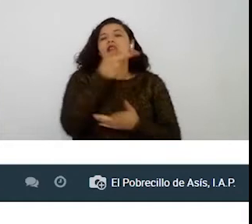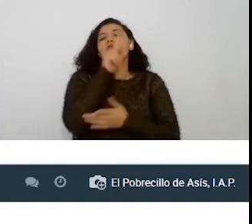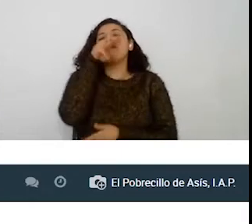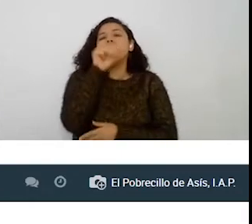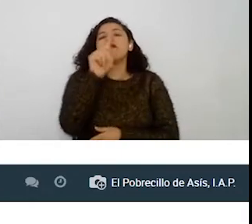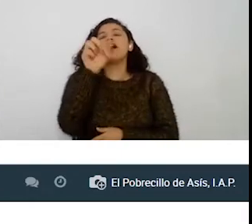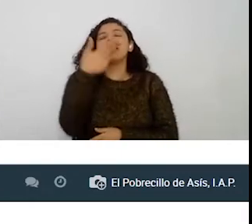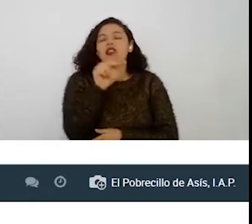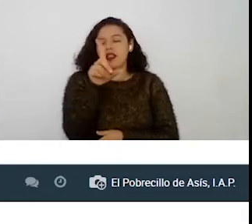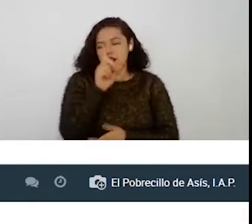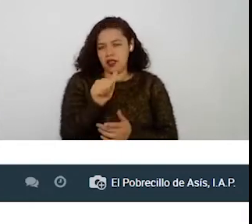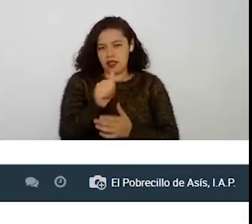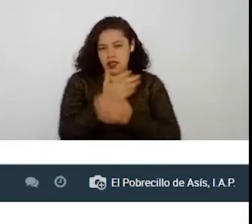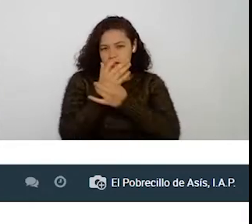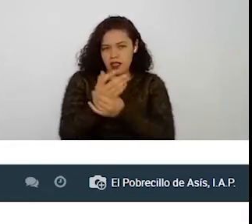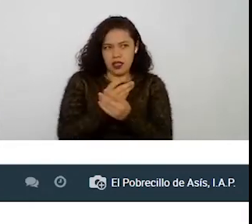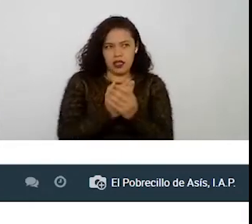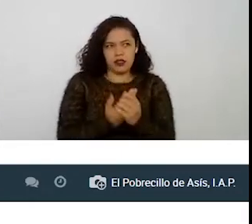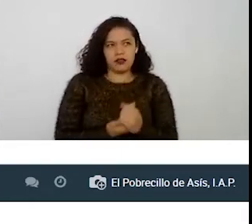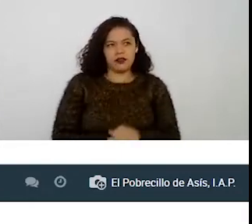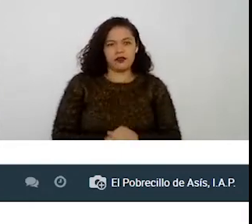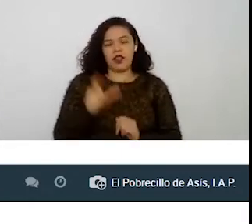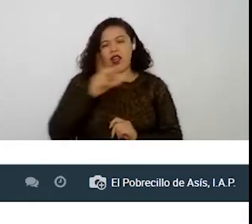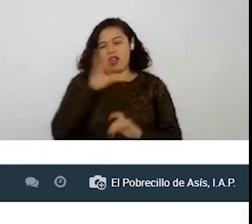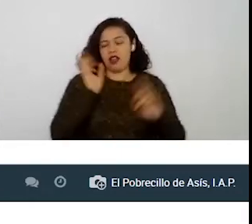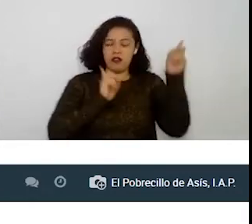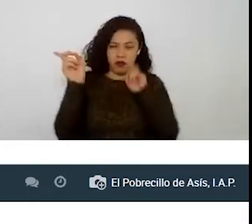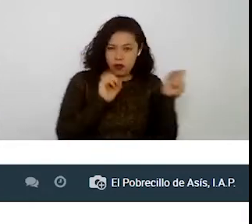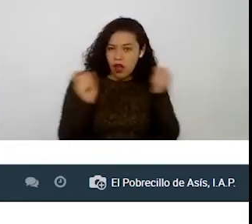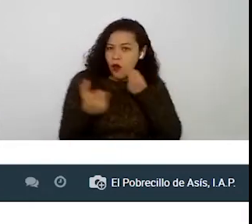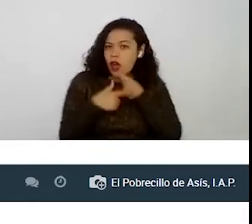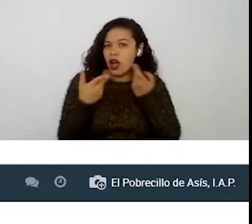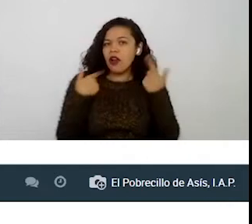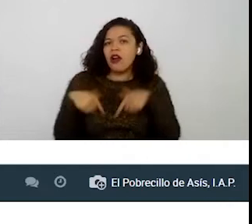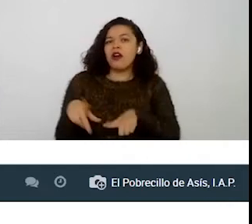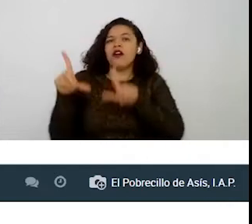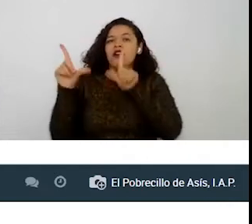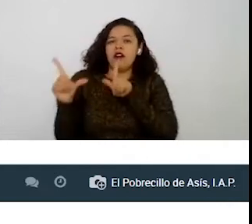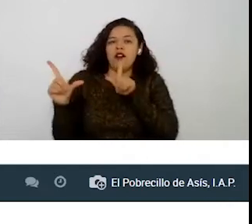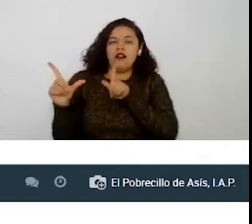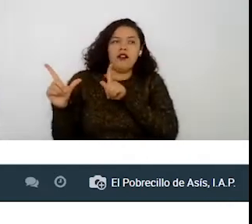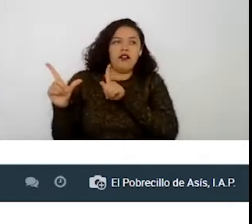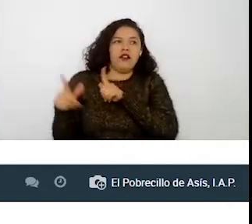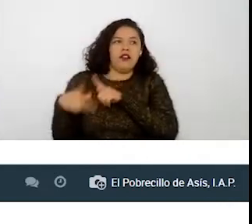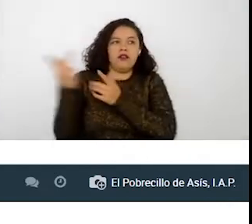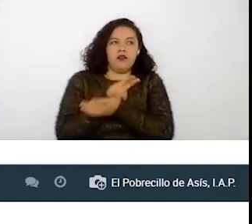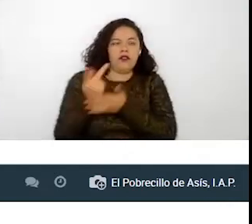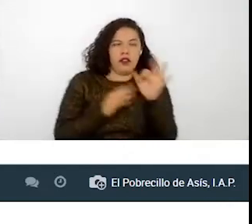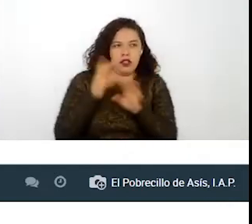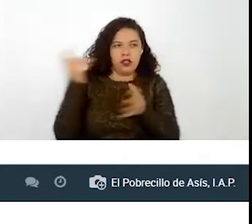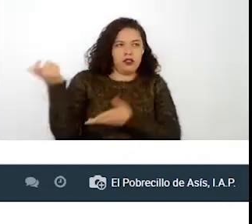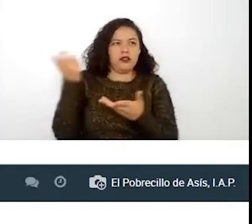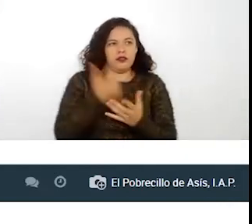este si ustedes tienen alguna duda de cómo digamos presentar su su programa de trabajo y